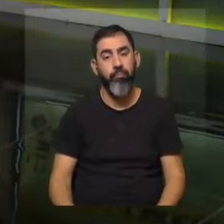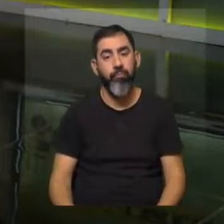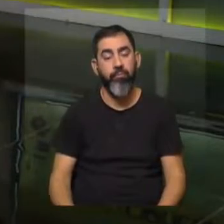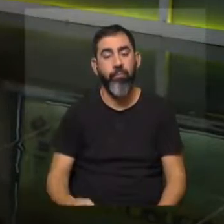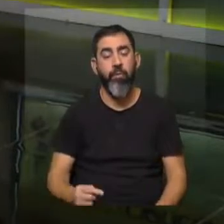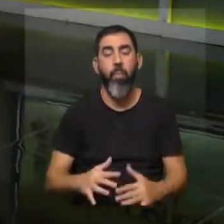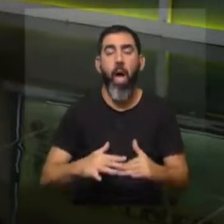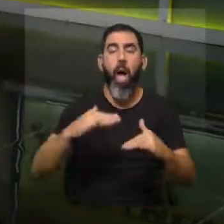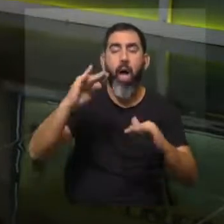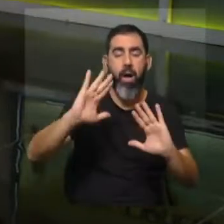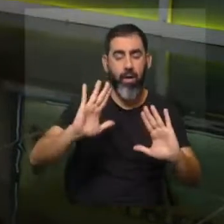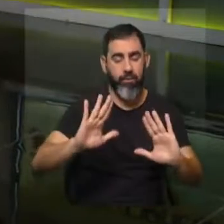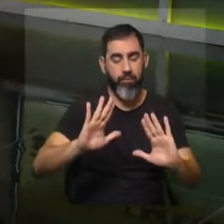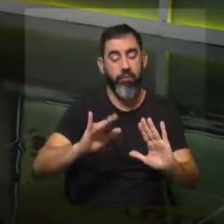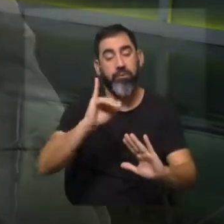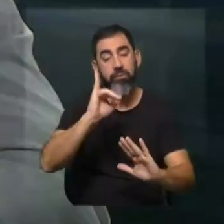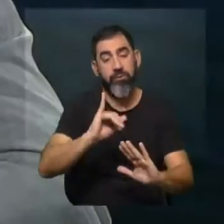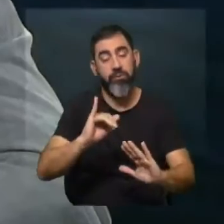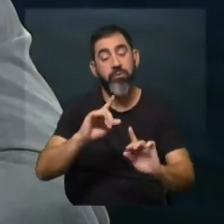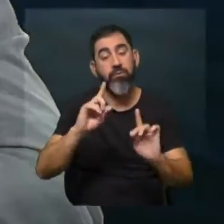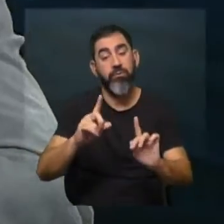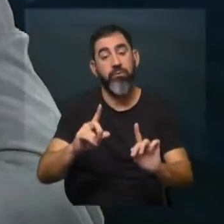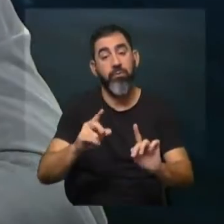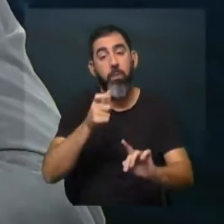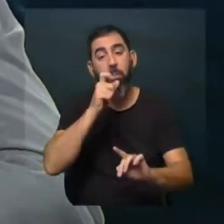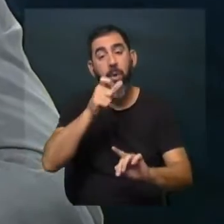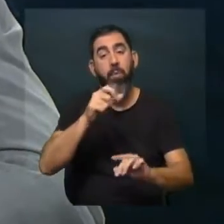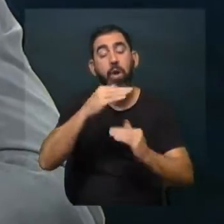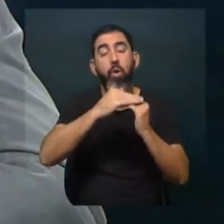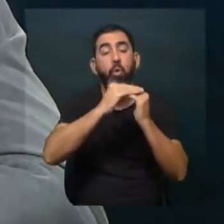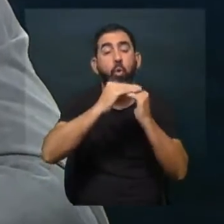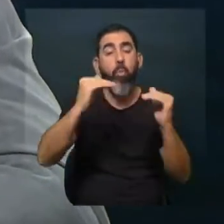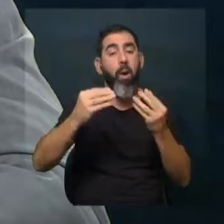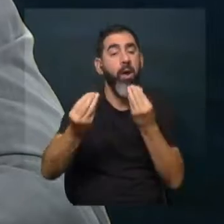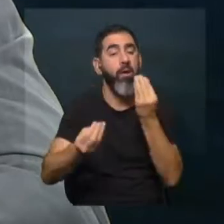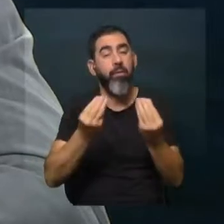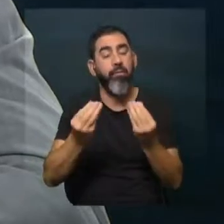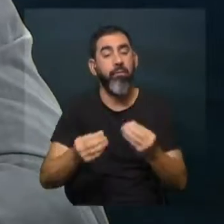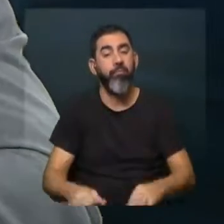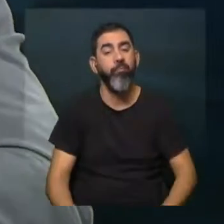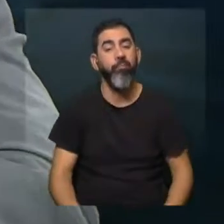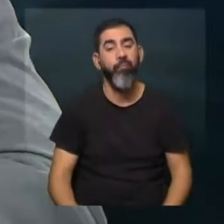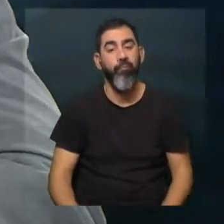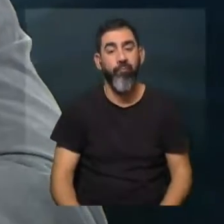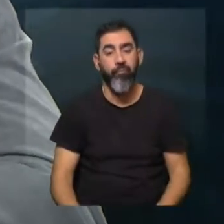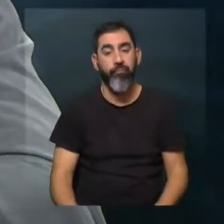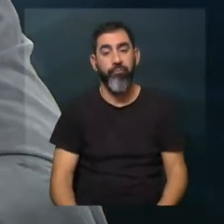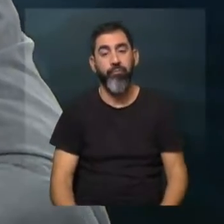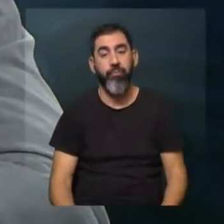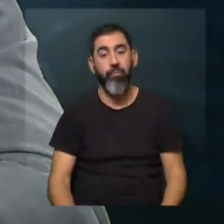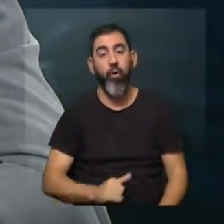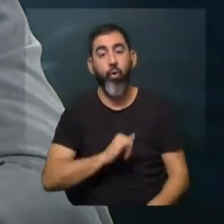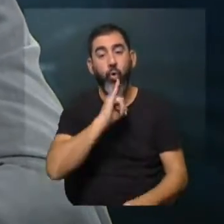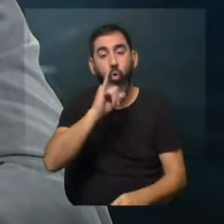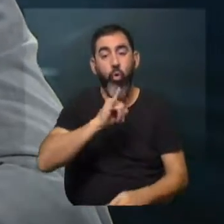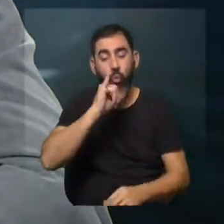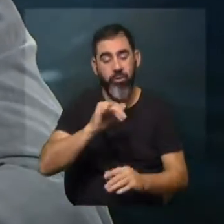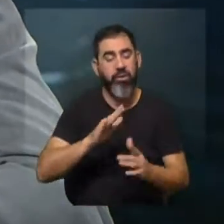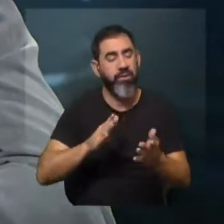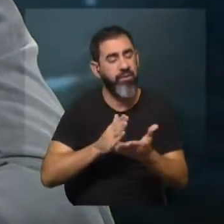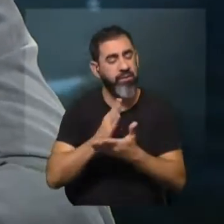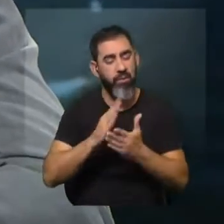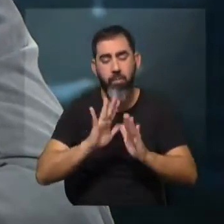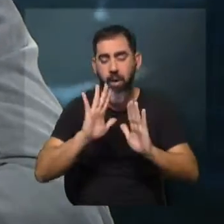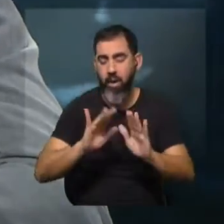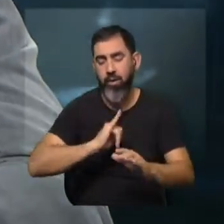alto. Y por otro lado, relativicemos también la palabra normal. ¿Sí? Bien. Porque, digamos, esta es una noticia recurrente que sale cada